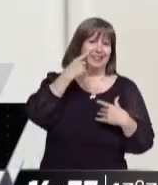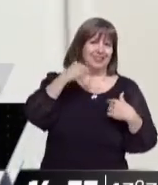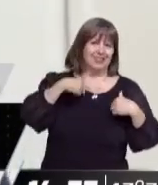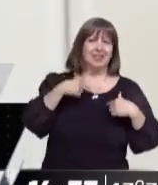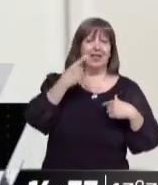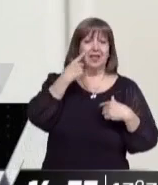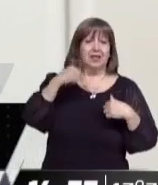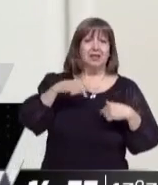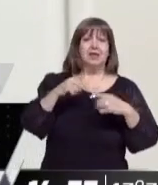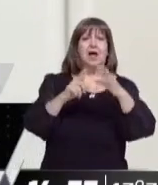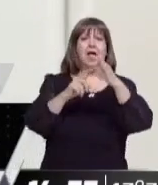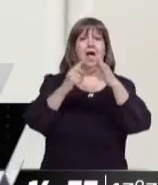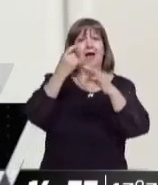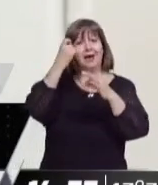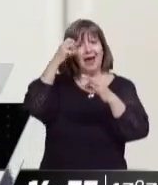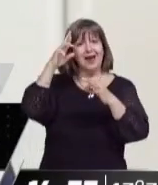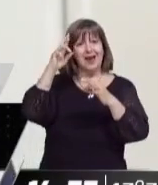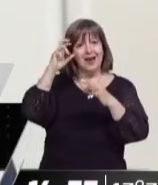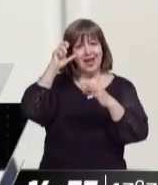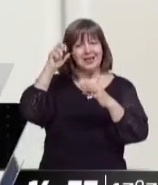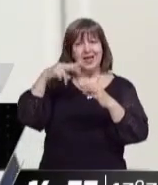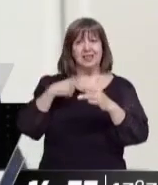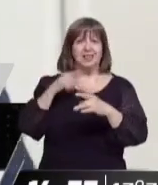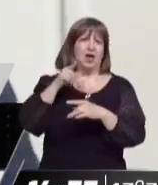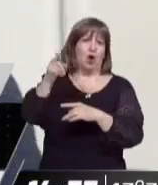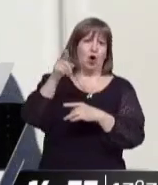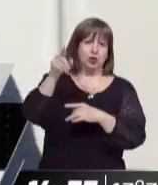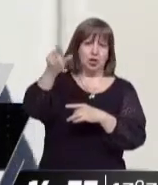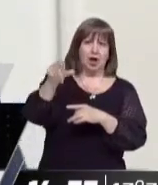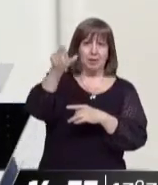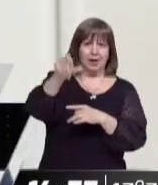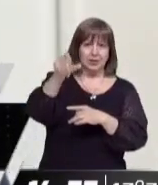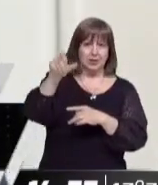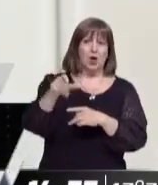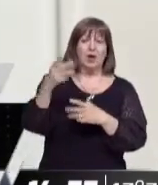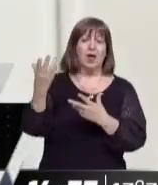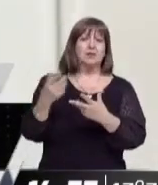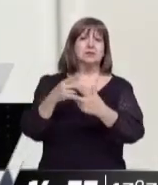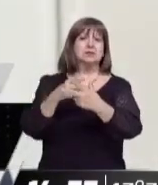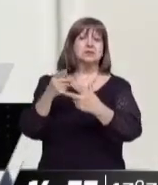causa y entiendo que la justicia, que viene haciendo un trabajo